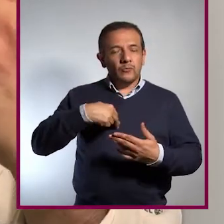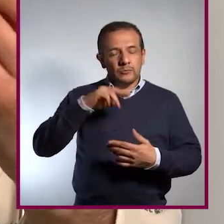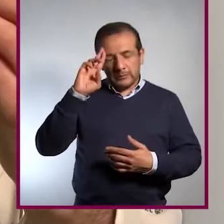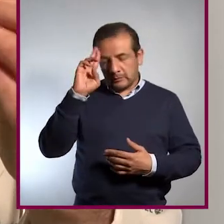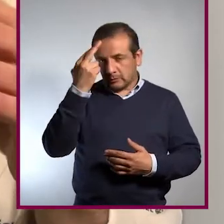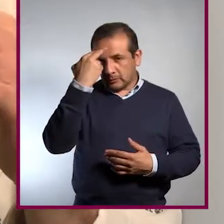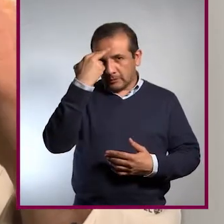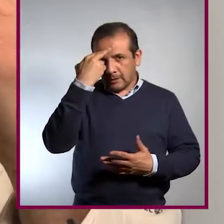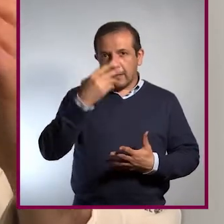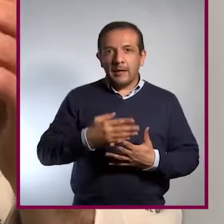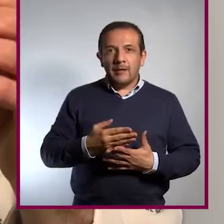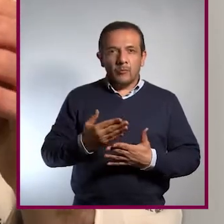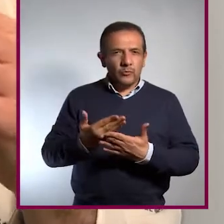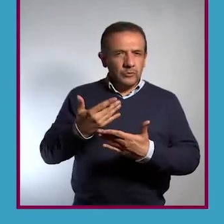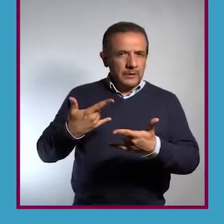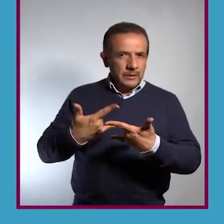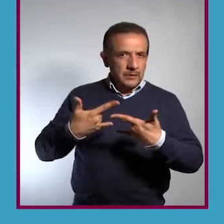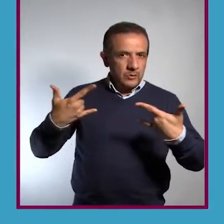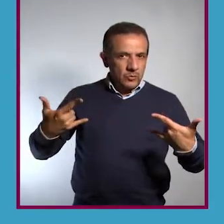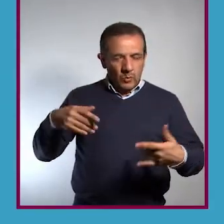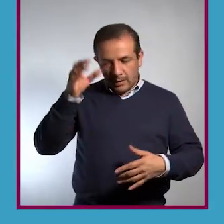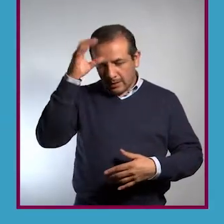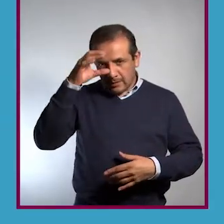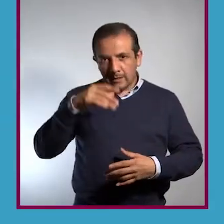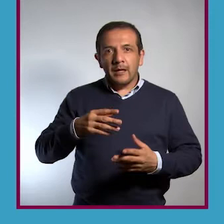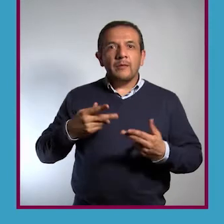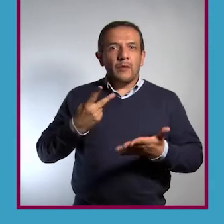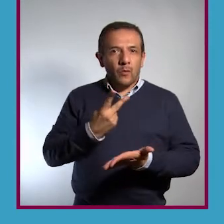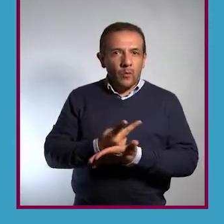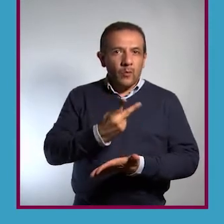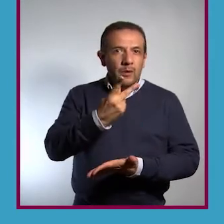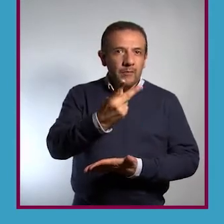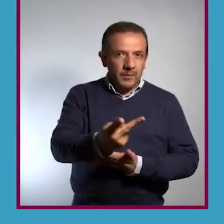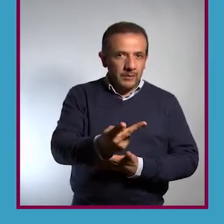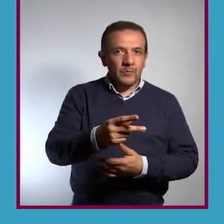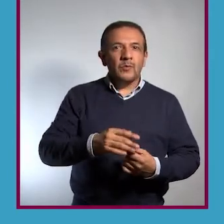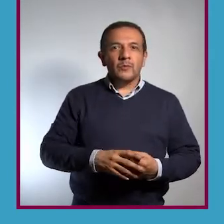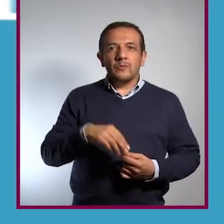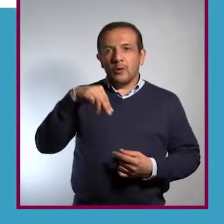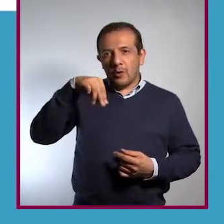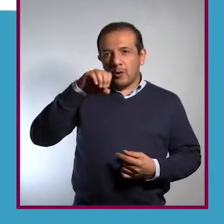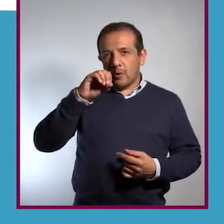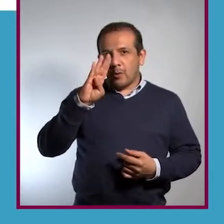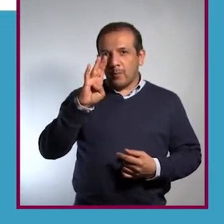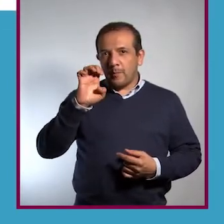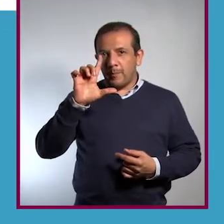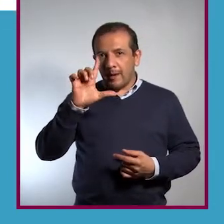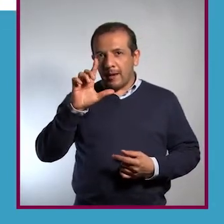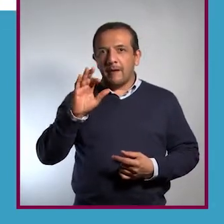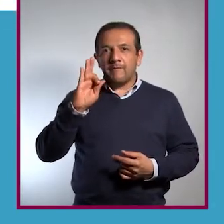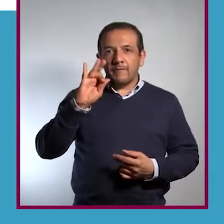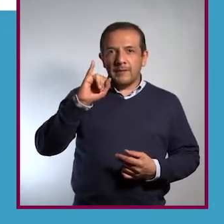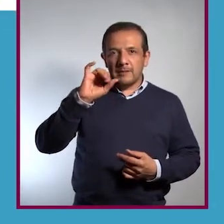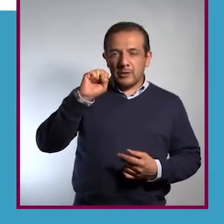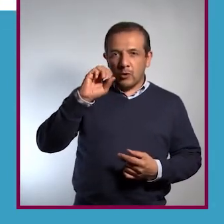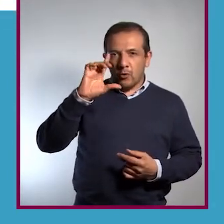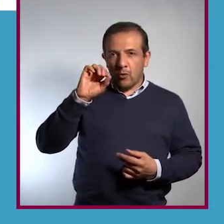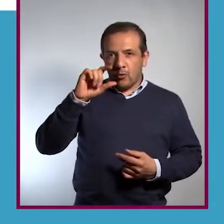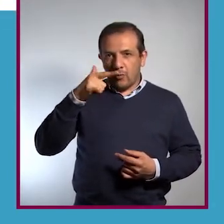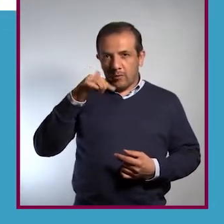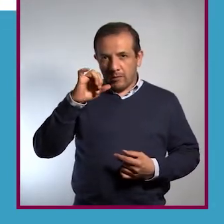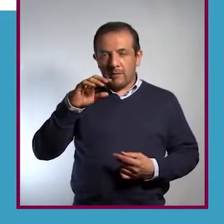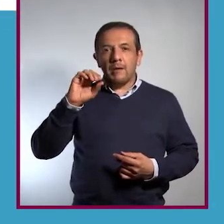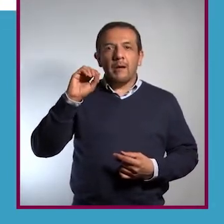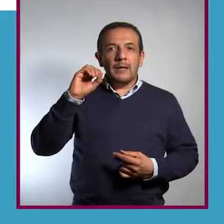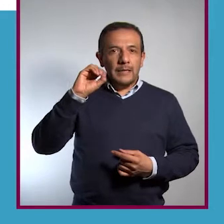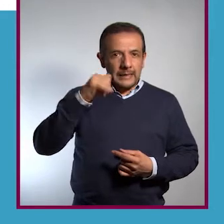de la ciencia a través de algunos premios Nobel en fisiología o medicina, el máximo reconocimiento a